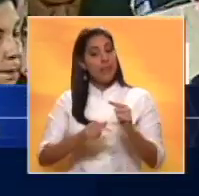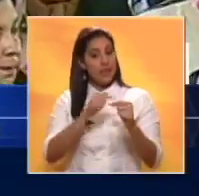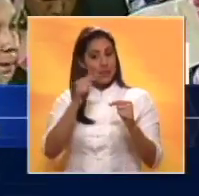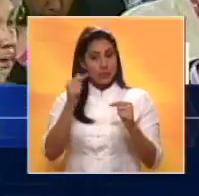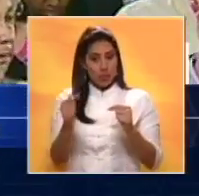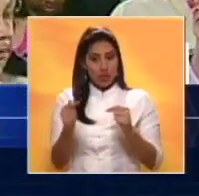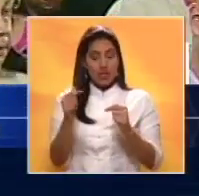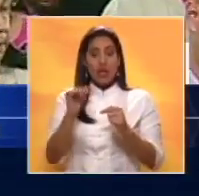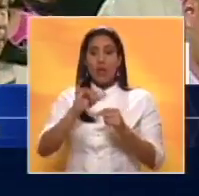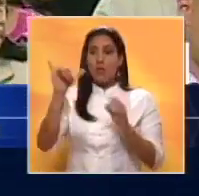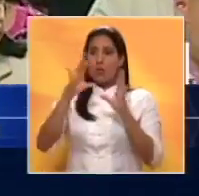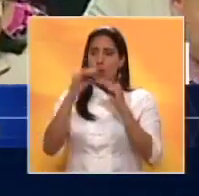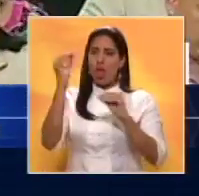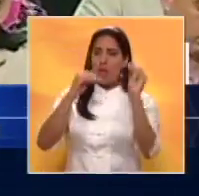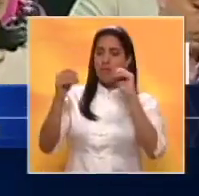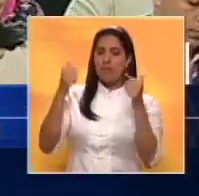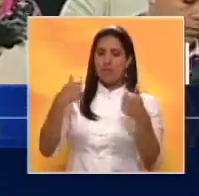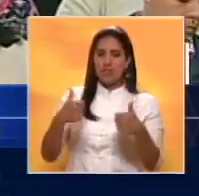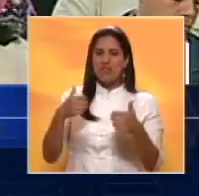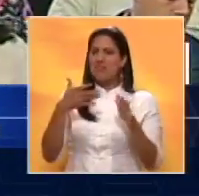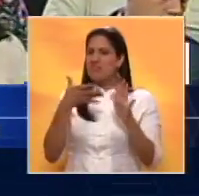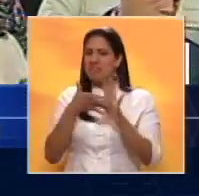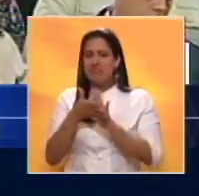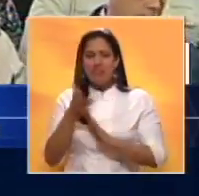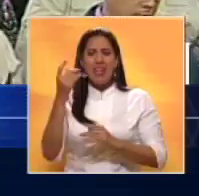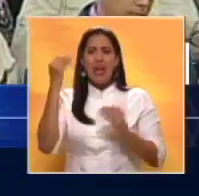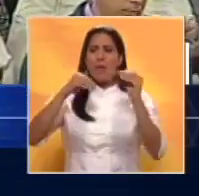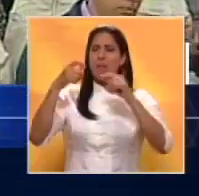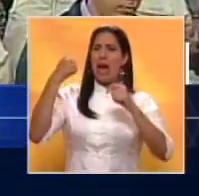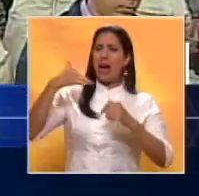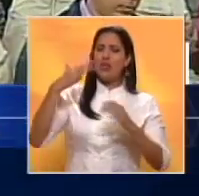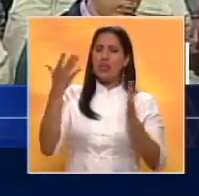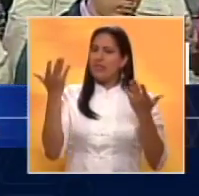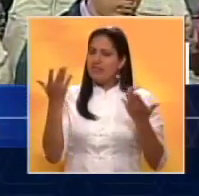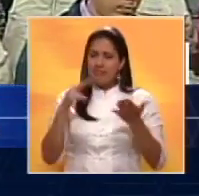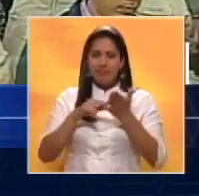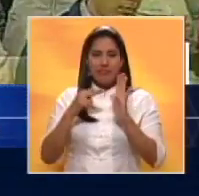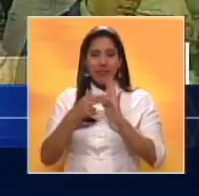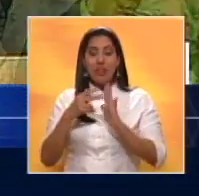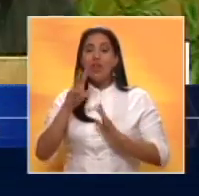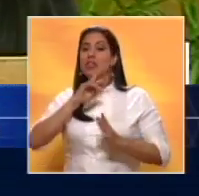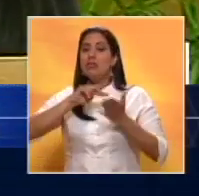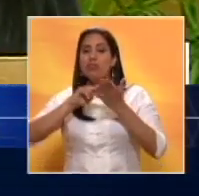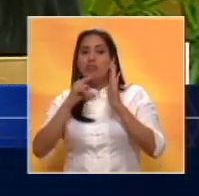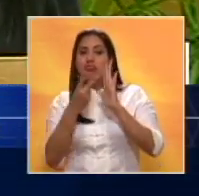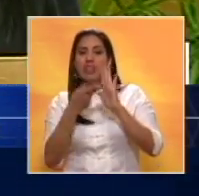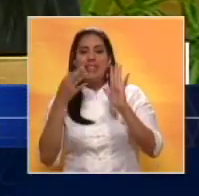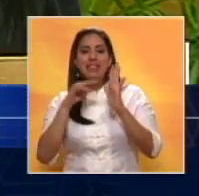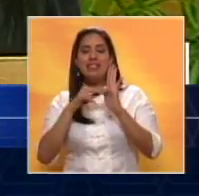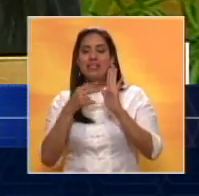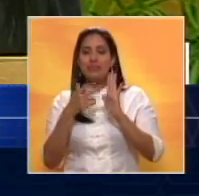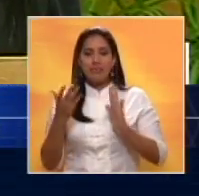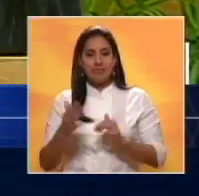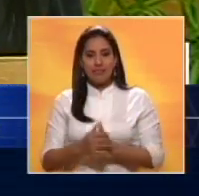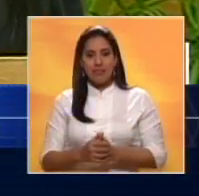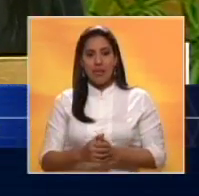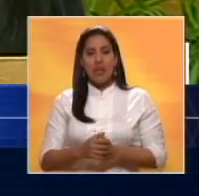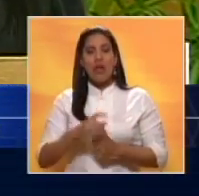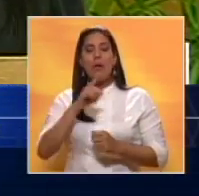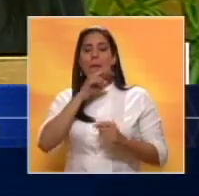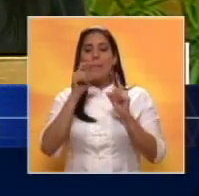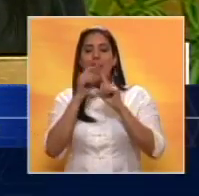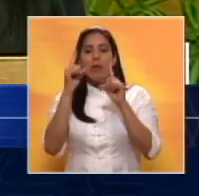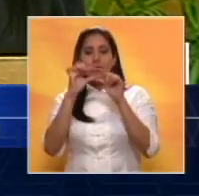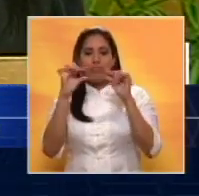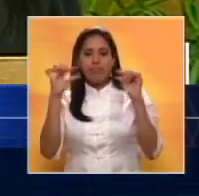Luego, la especulación. ¿Y en qué se traduce la especulación? La especulación solo traduce una